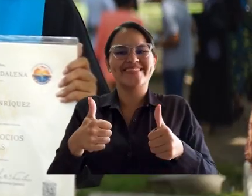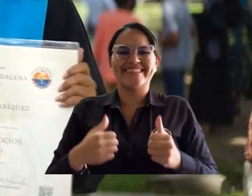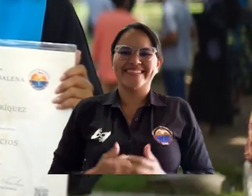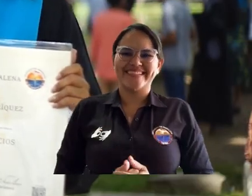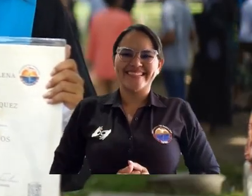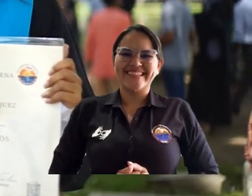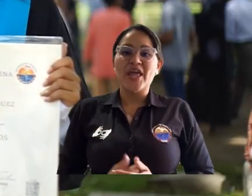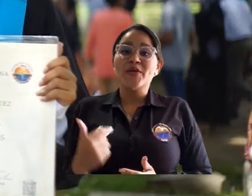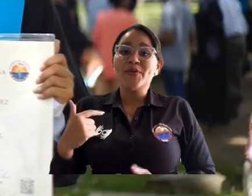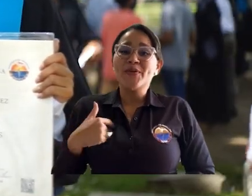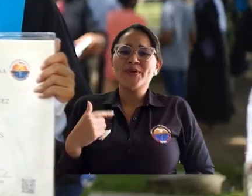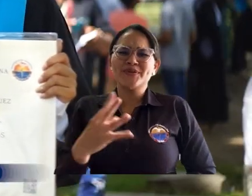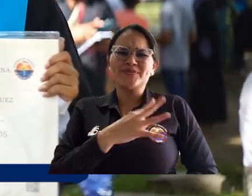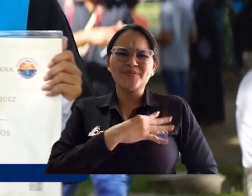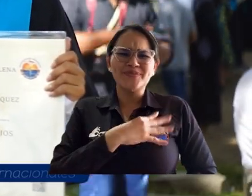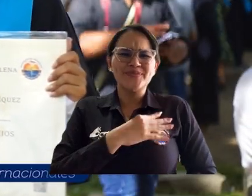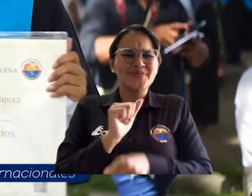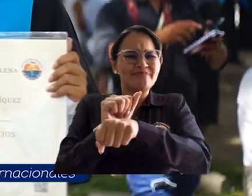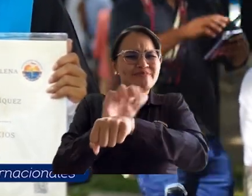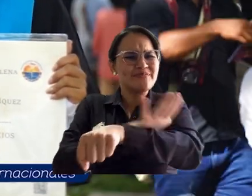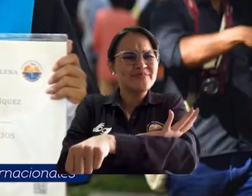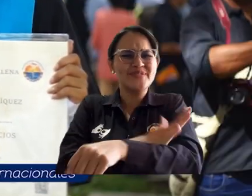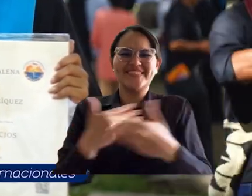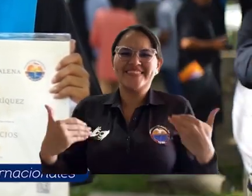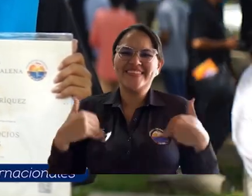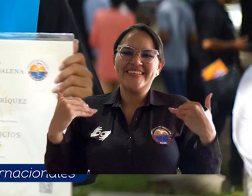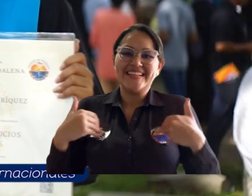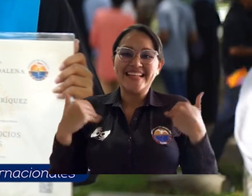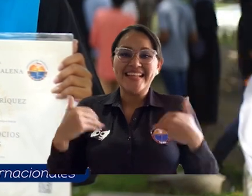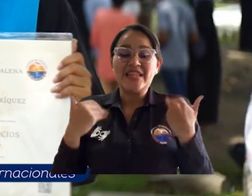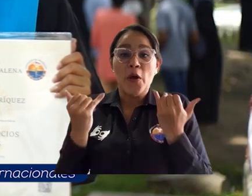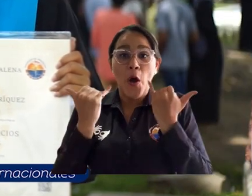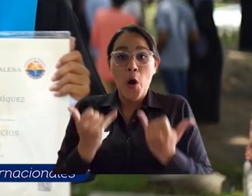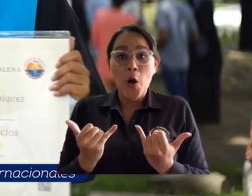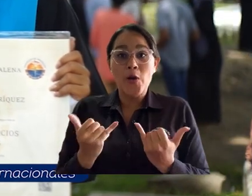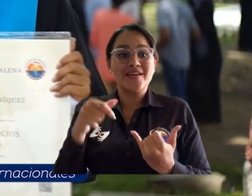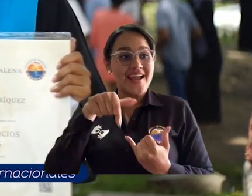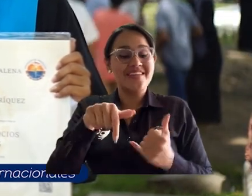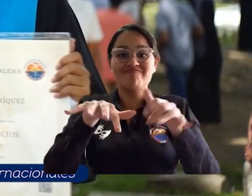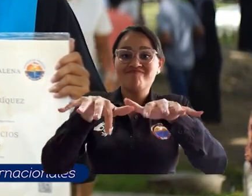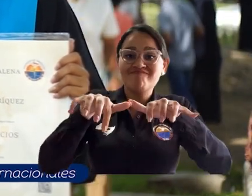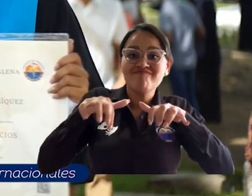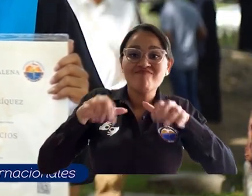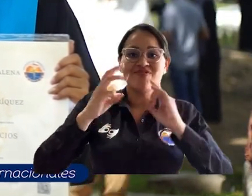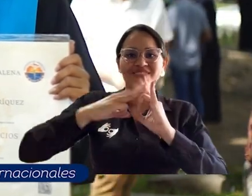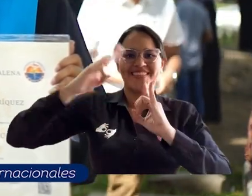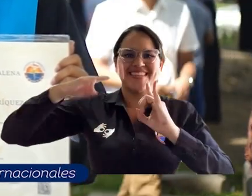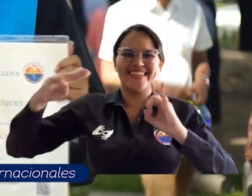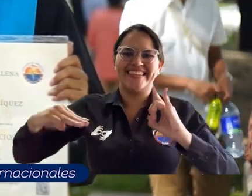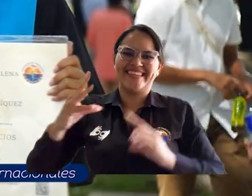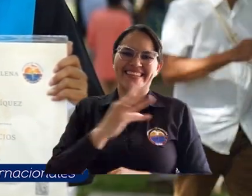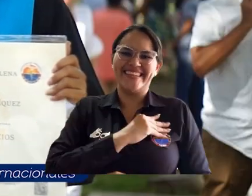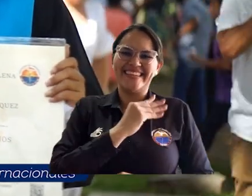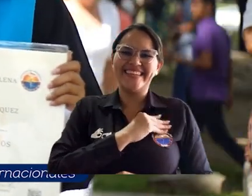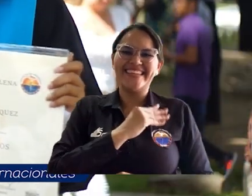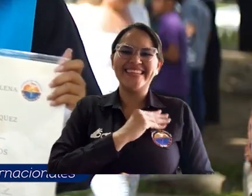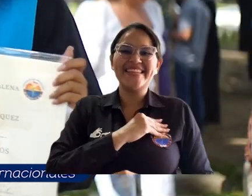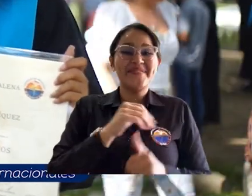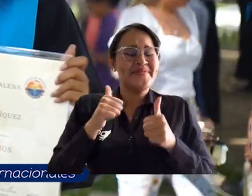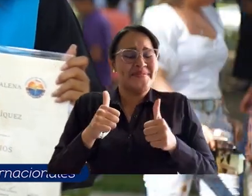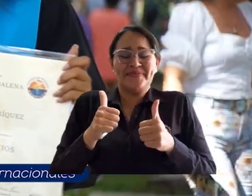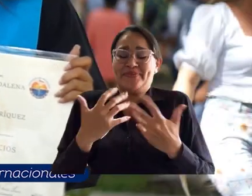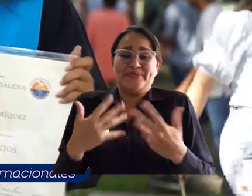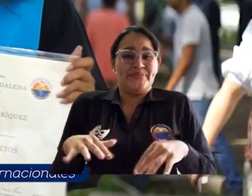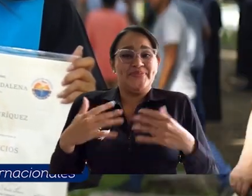Para mí me llena de regocijo, de emoción. Y estar aquí en el claustro, la Universidad del Magdalena,